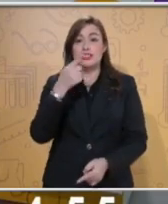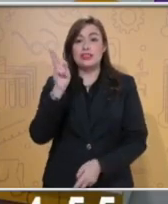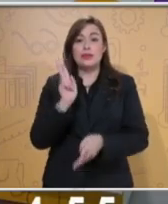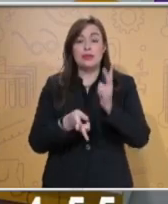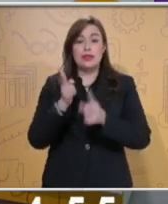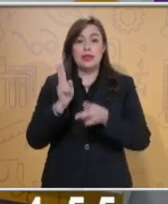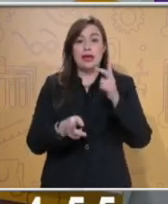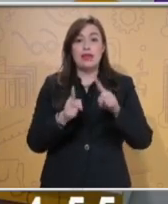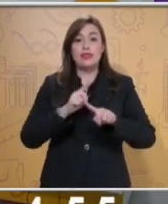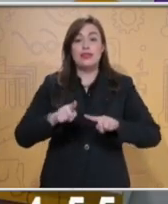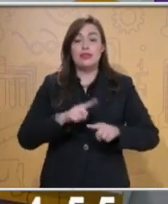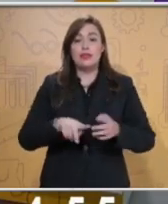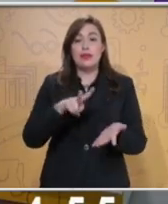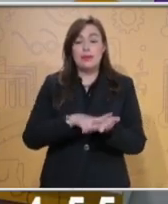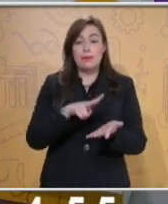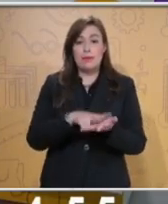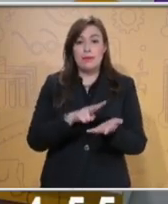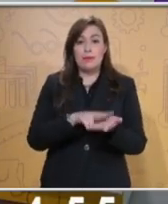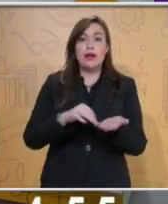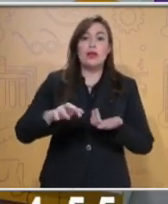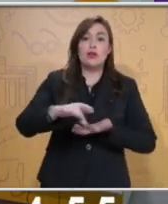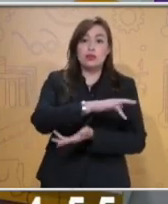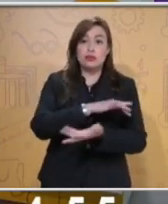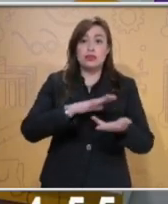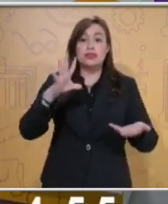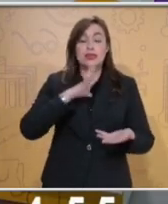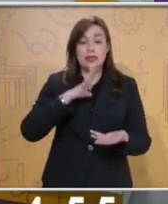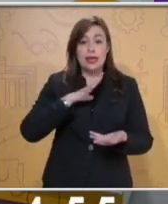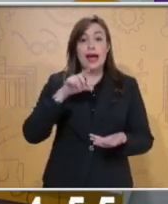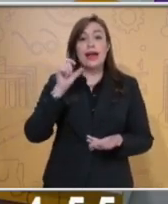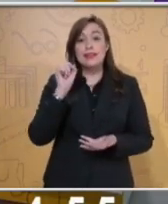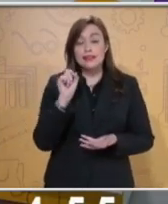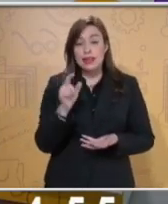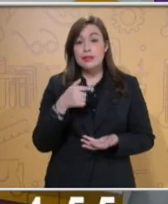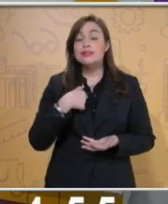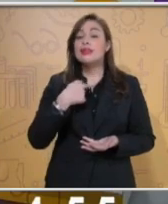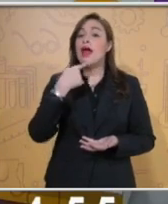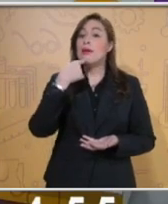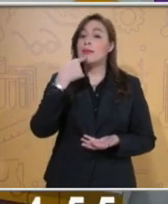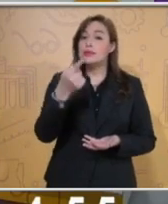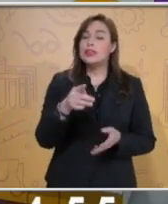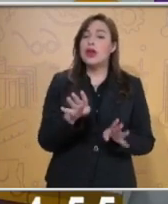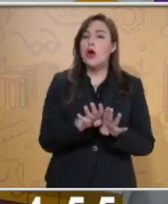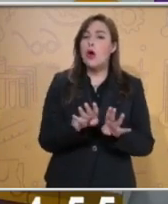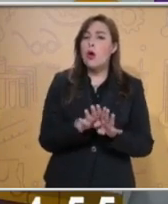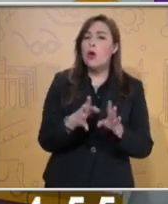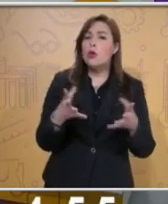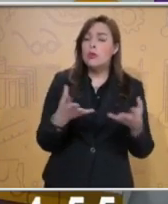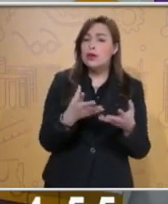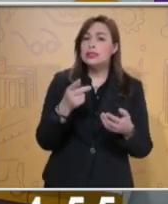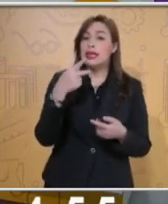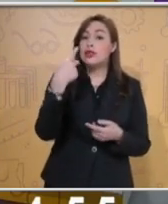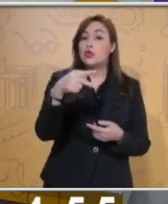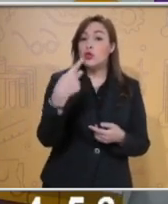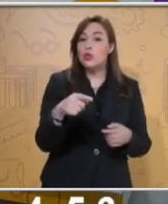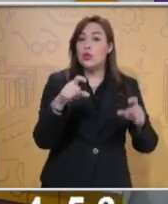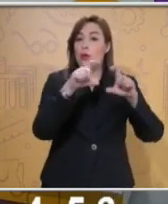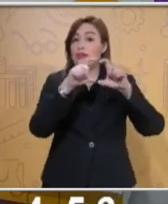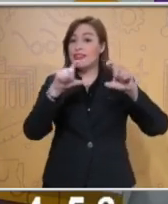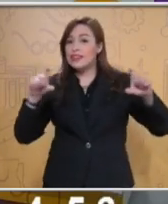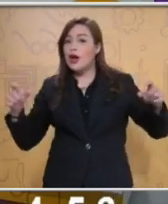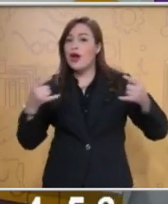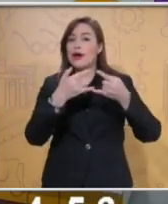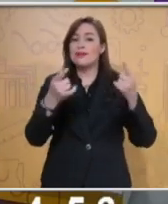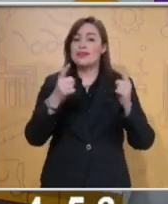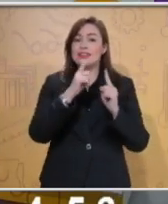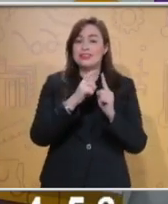social values in comic strips, and also I'm going to tell you how to create your own comic strip, okay?